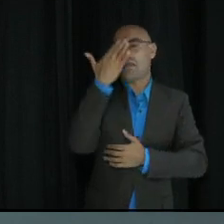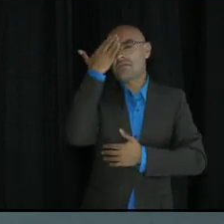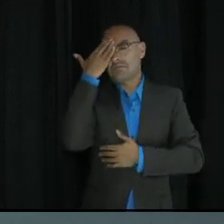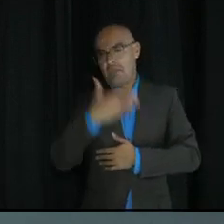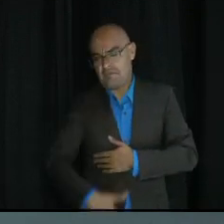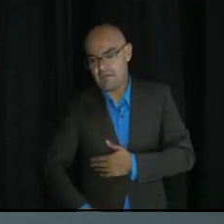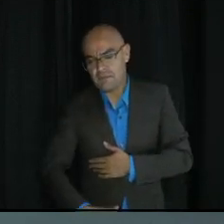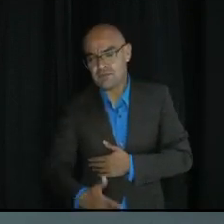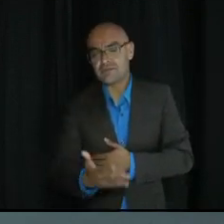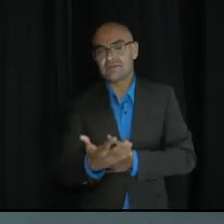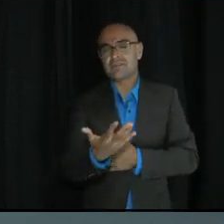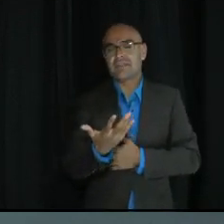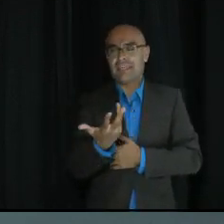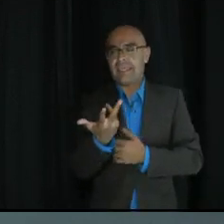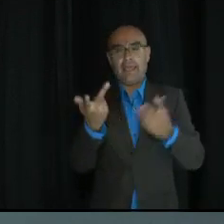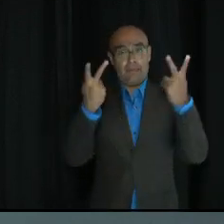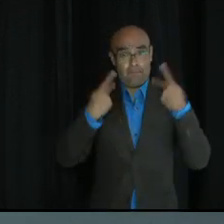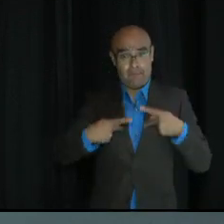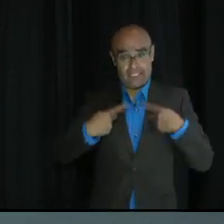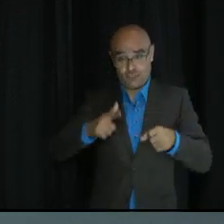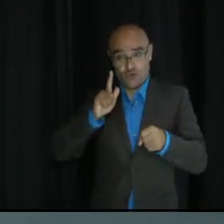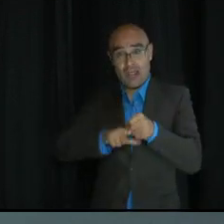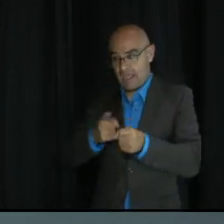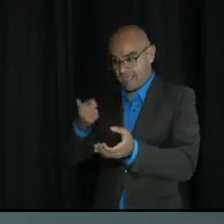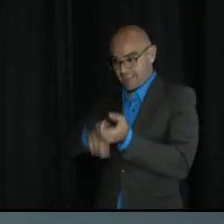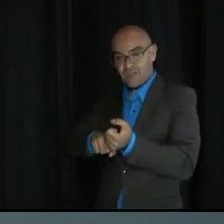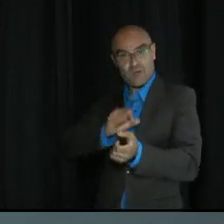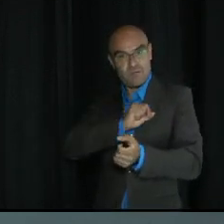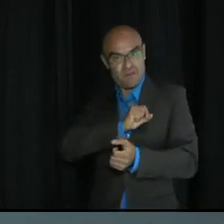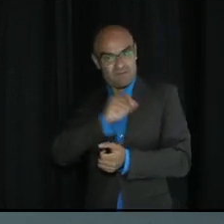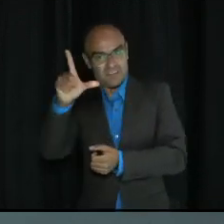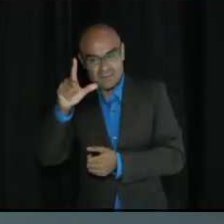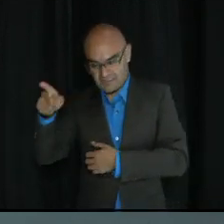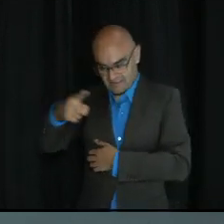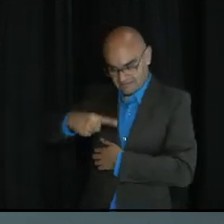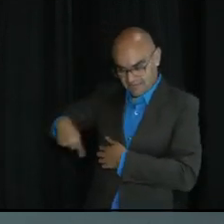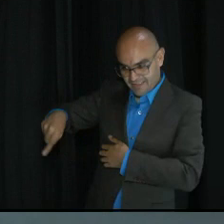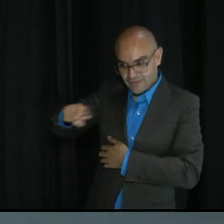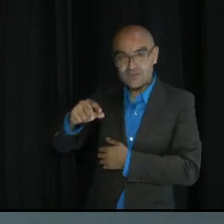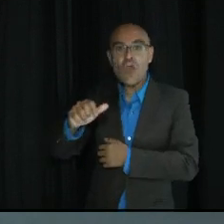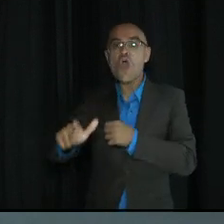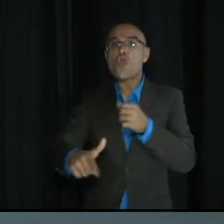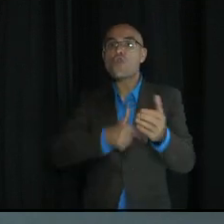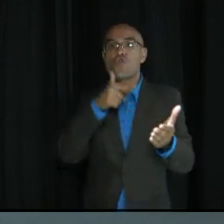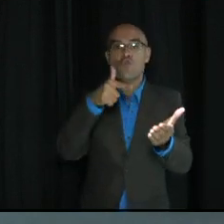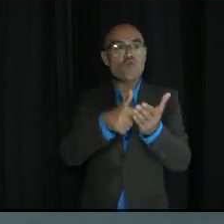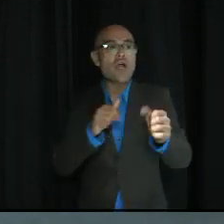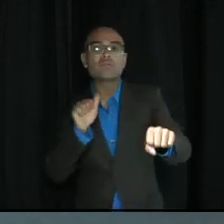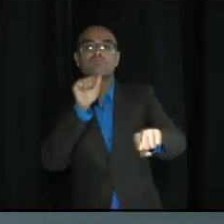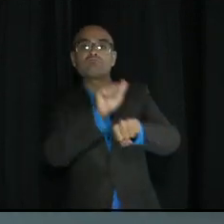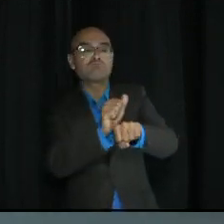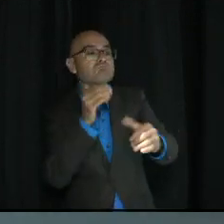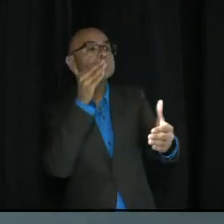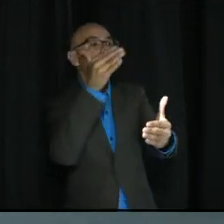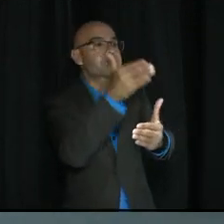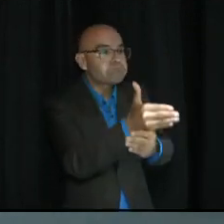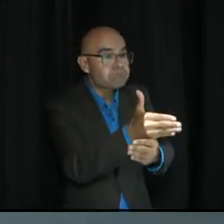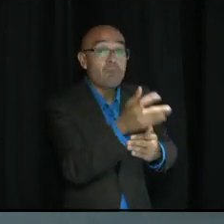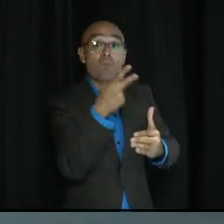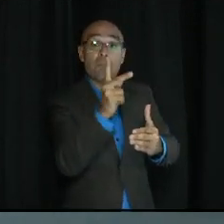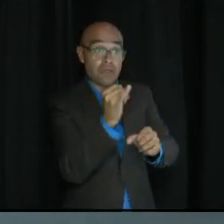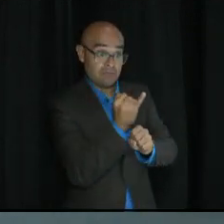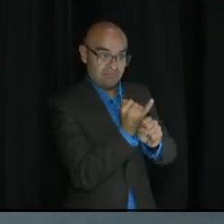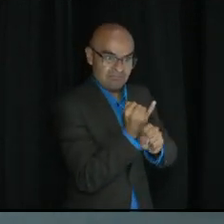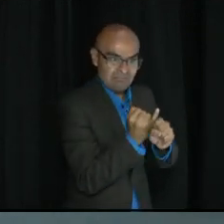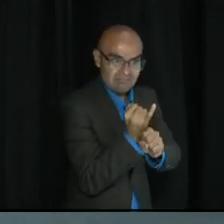que se constituya el personal experto en la materia en el lugar del hecho, pero que además pueda llevar a cabo las diligencias